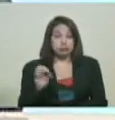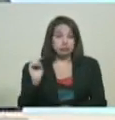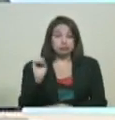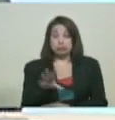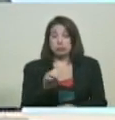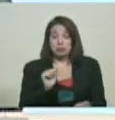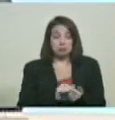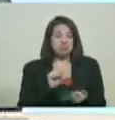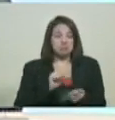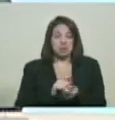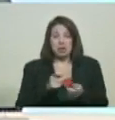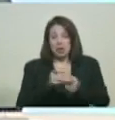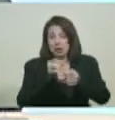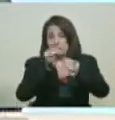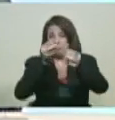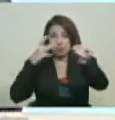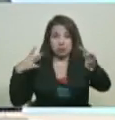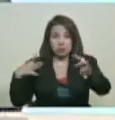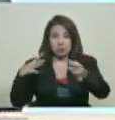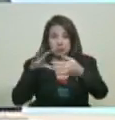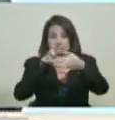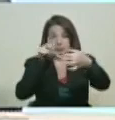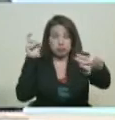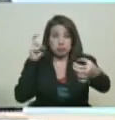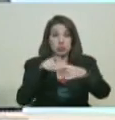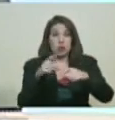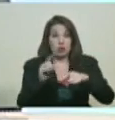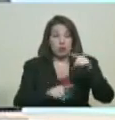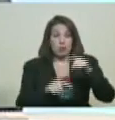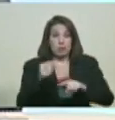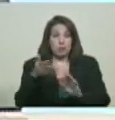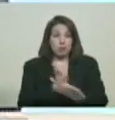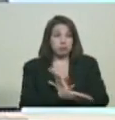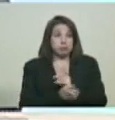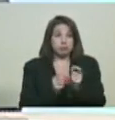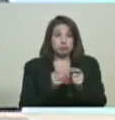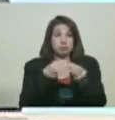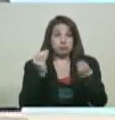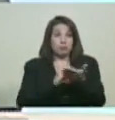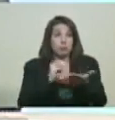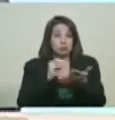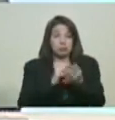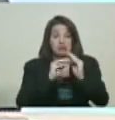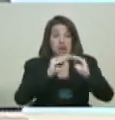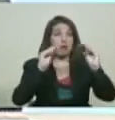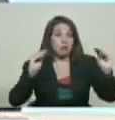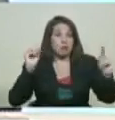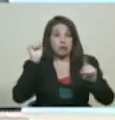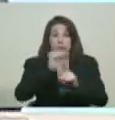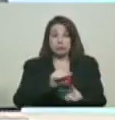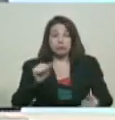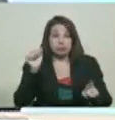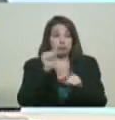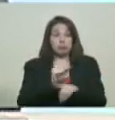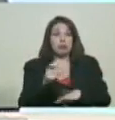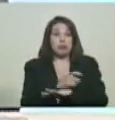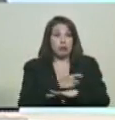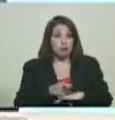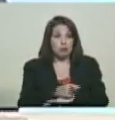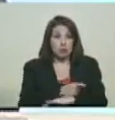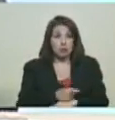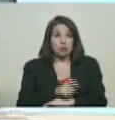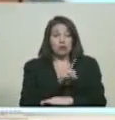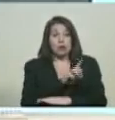chopo al que llamó derrocar el gobierno una y mil veces el 2014 15 16 17